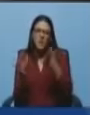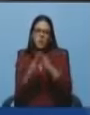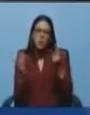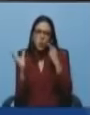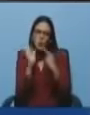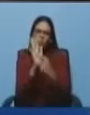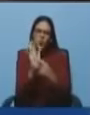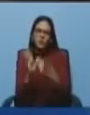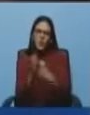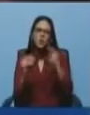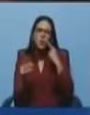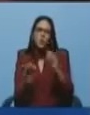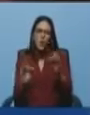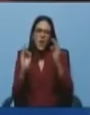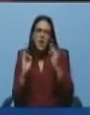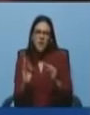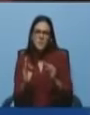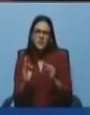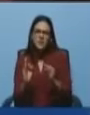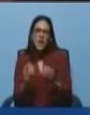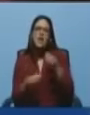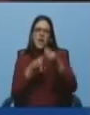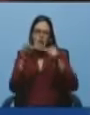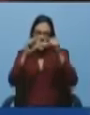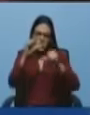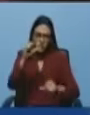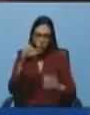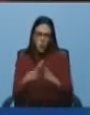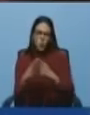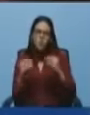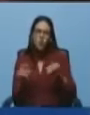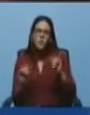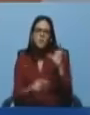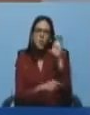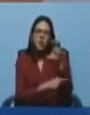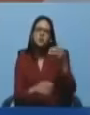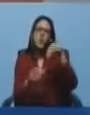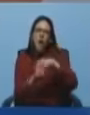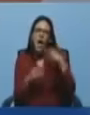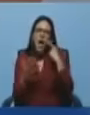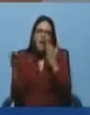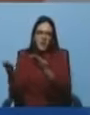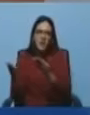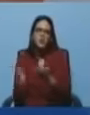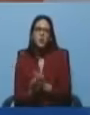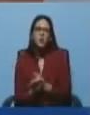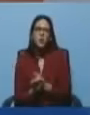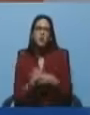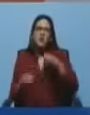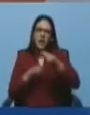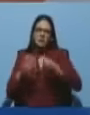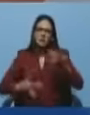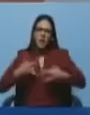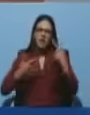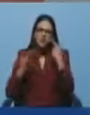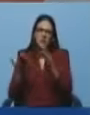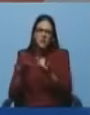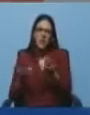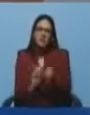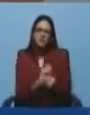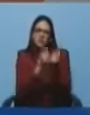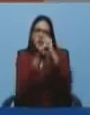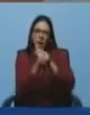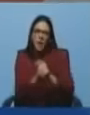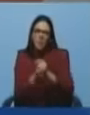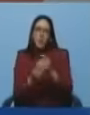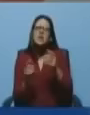cobertura especial que se viene desarrollando desde la nación euroasiática, en un evento que se convertirá en